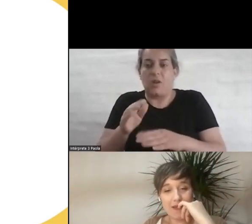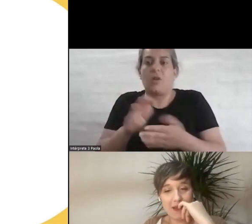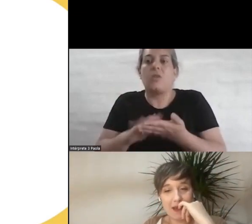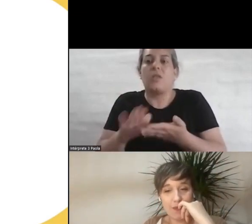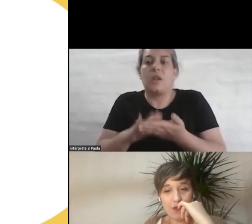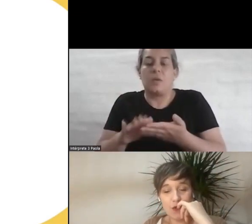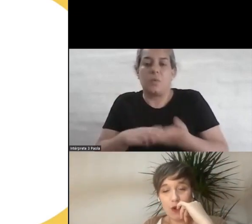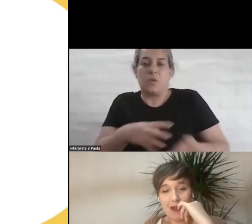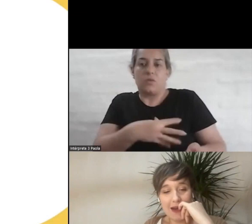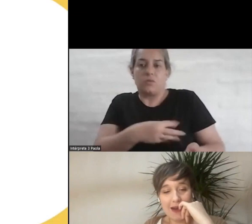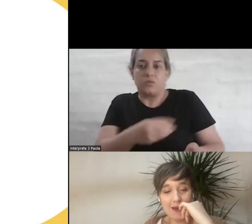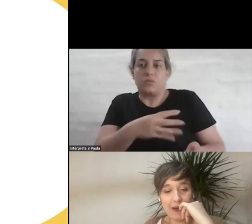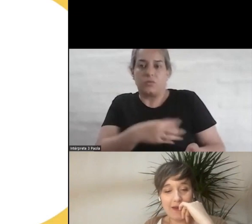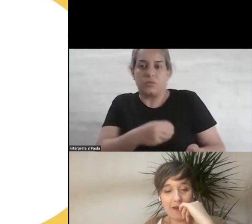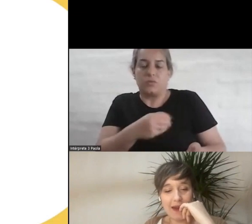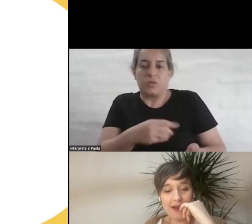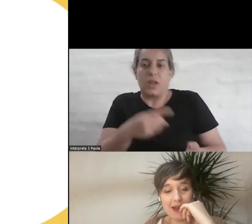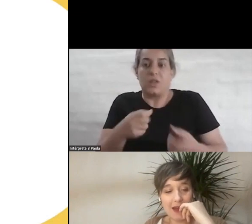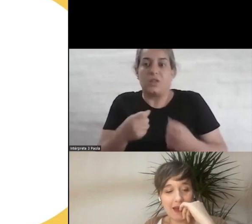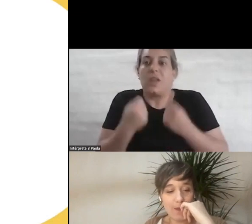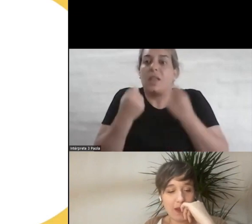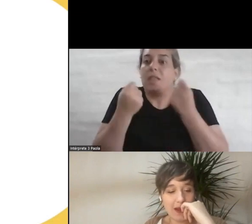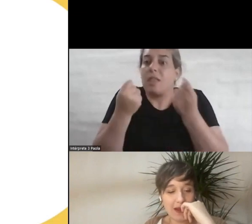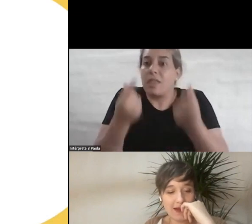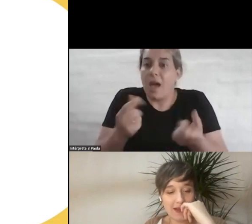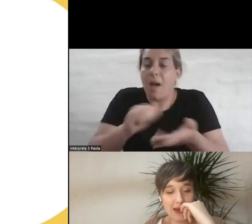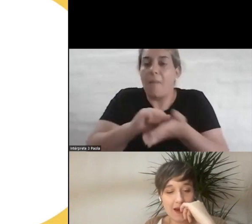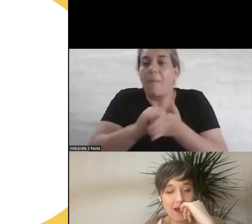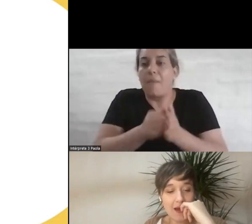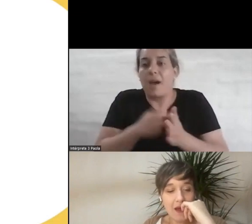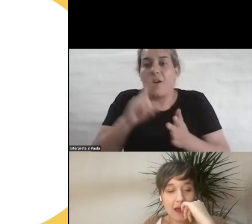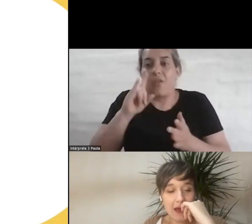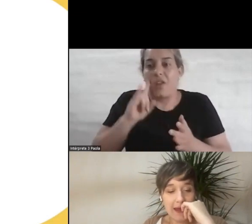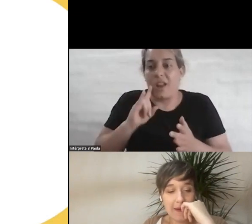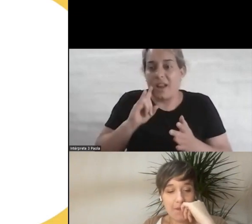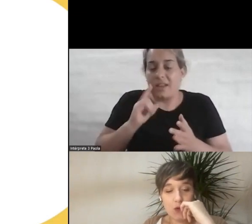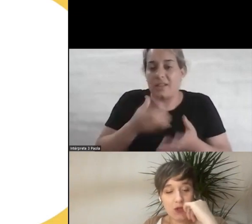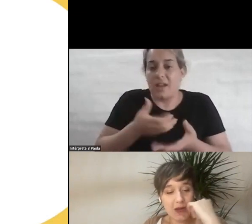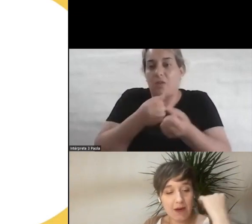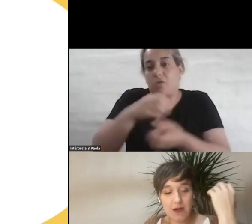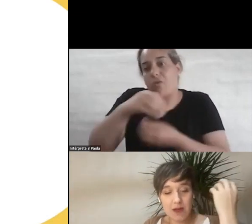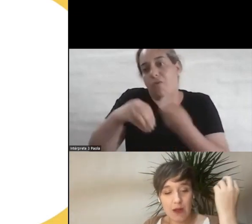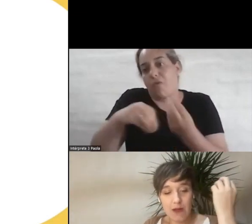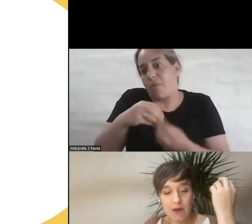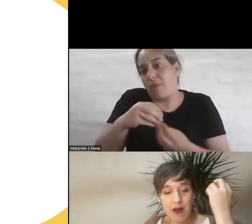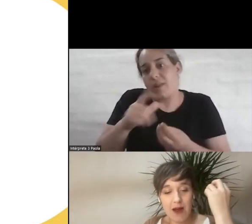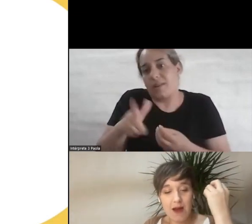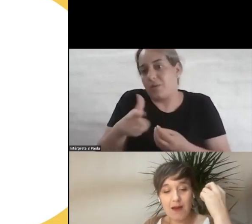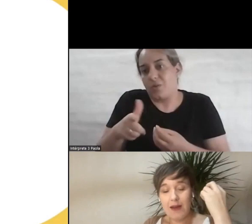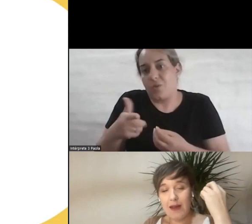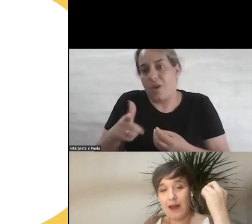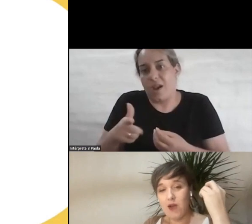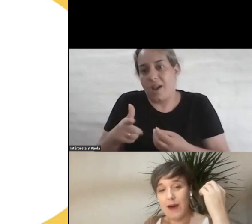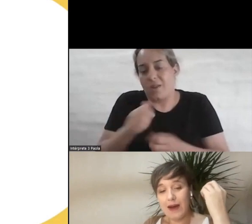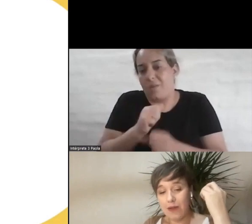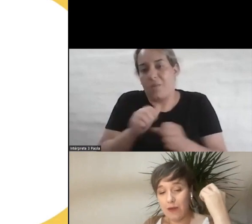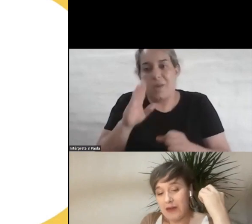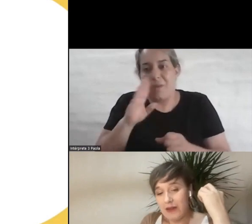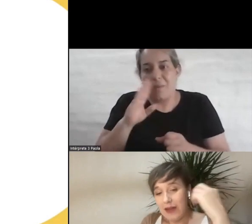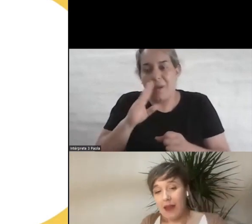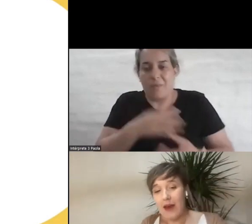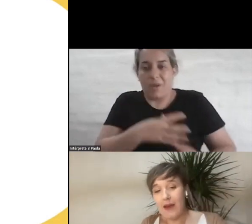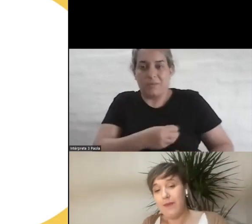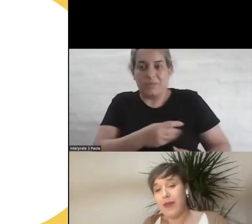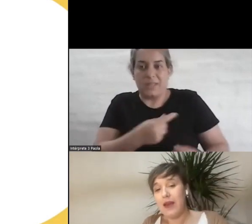y comparte, pues dona esa leche para las familias que puedan necesitar. Mucho trabajo de estimulación oral, el niño va